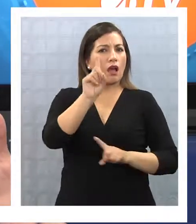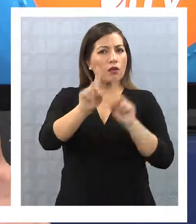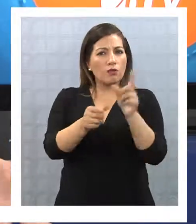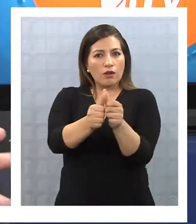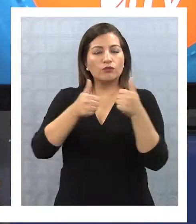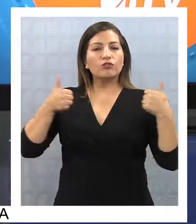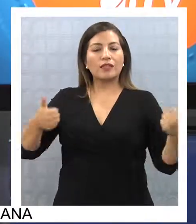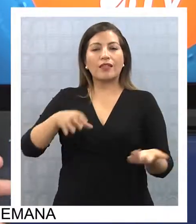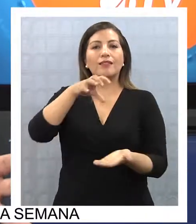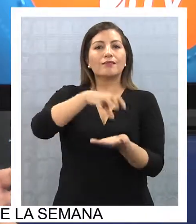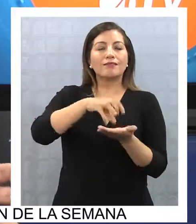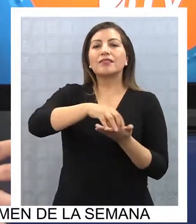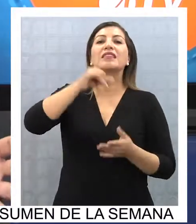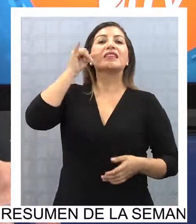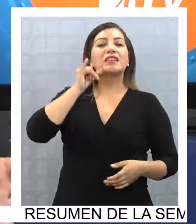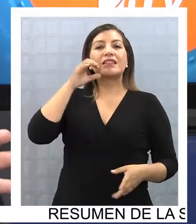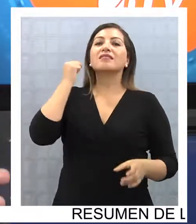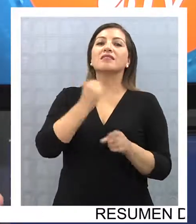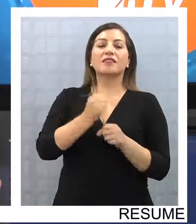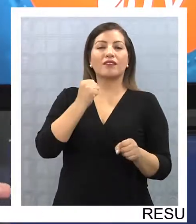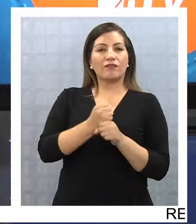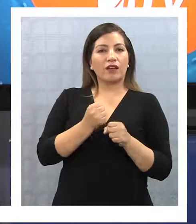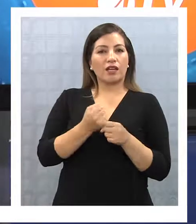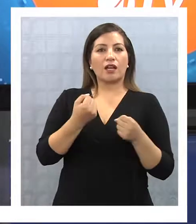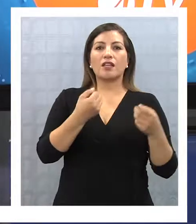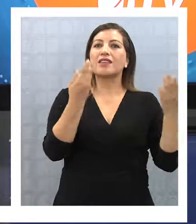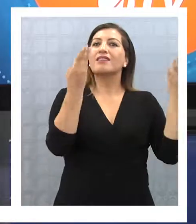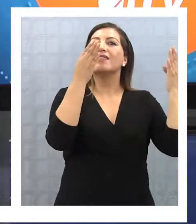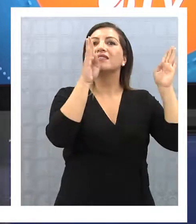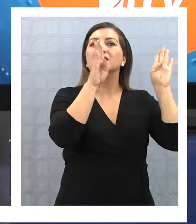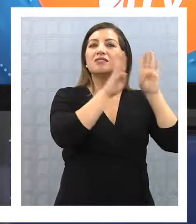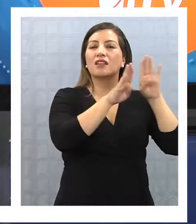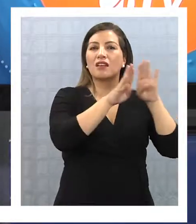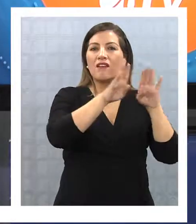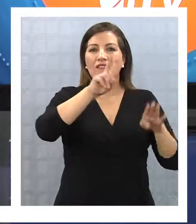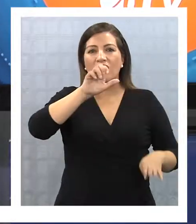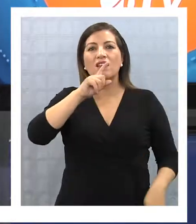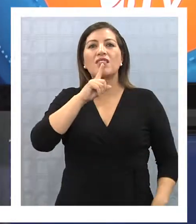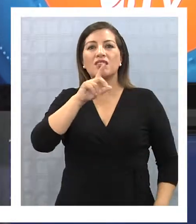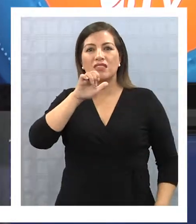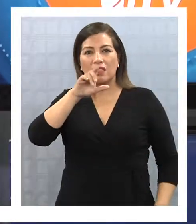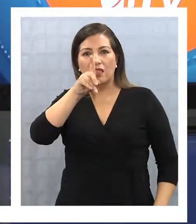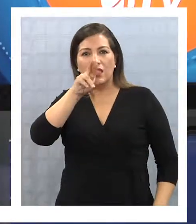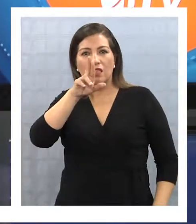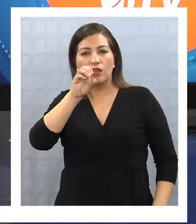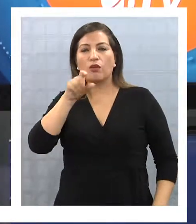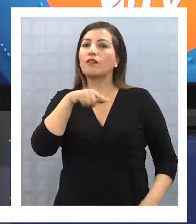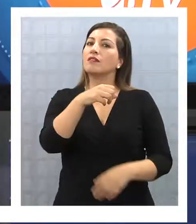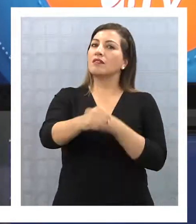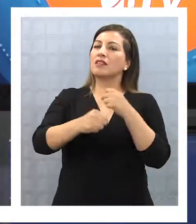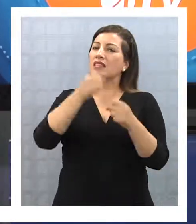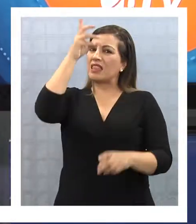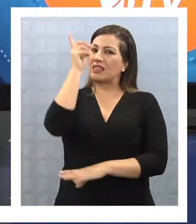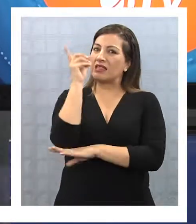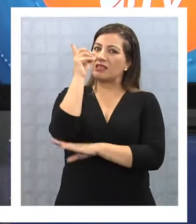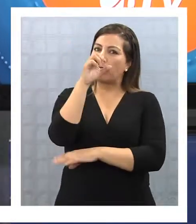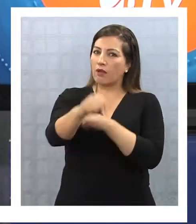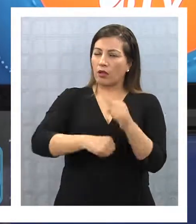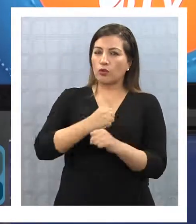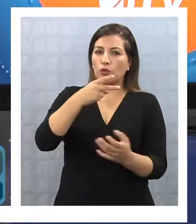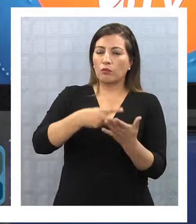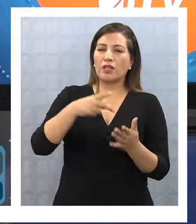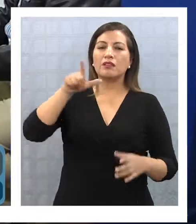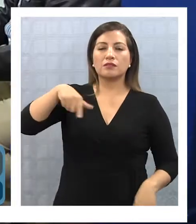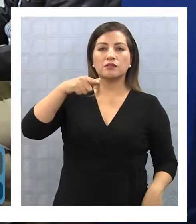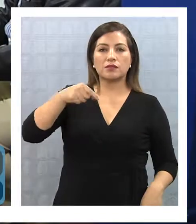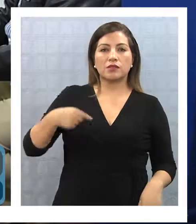autoridades regionales y municipales trabajan sobre la base del cierre del vertedero a diciembre de 2017. Entiendo que la situación